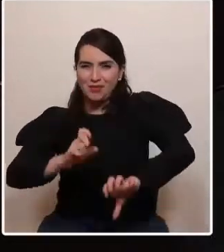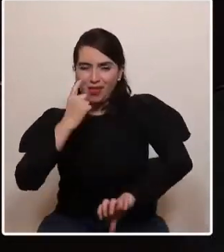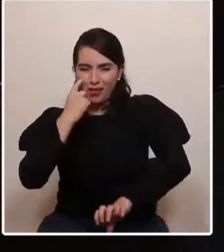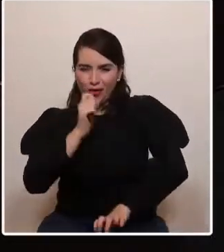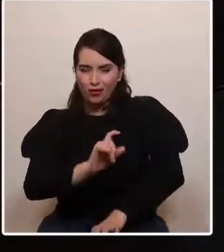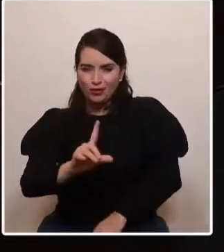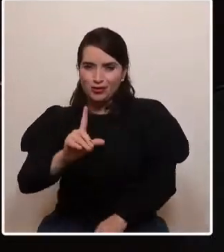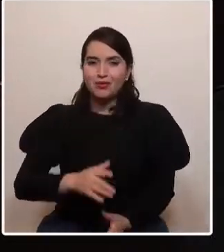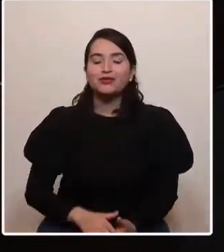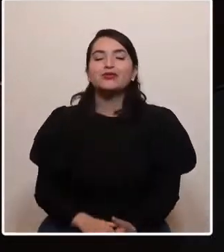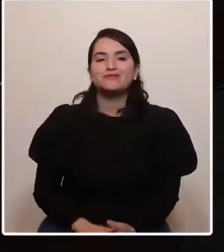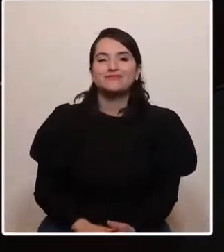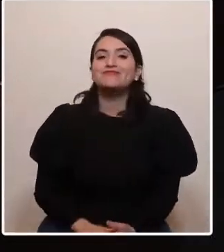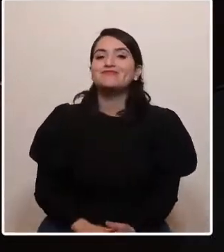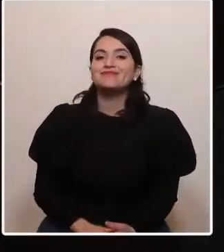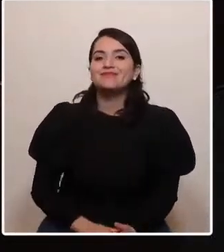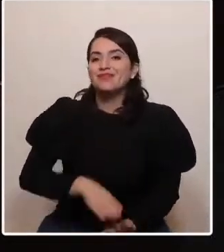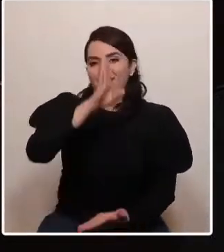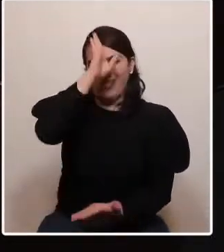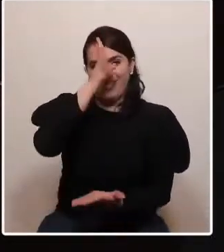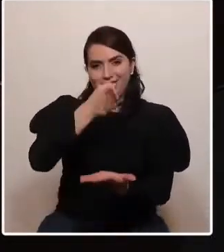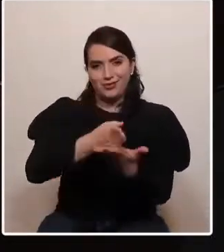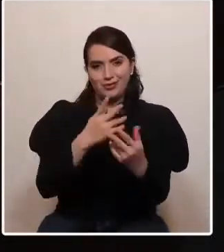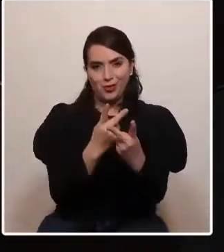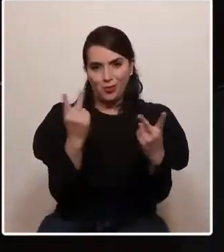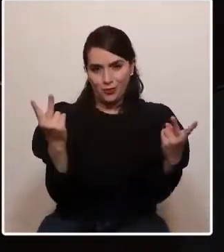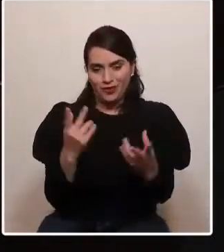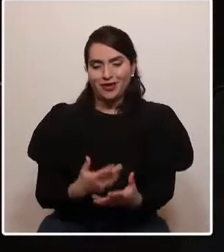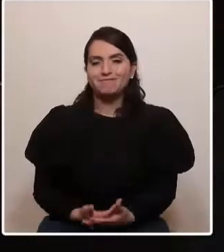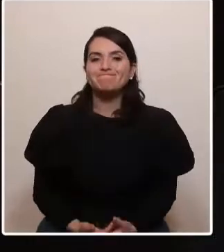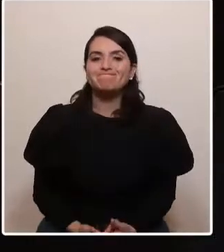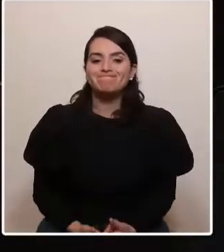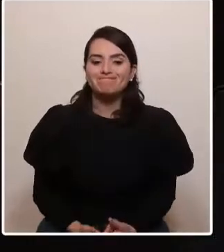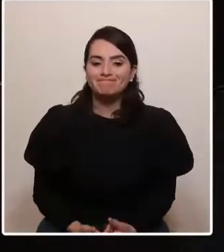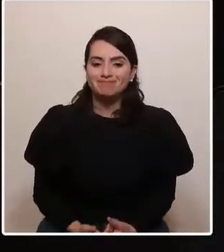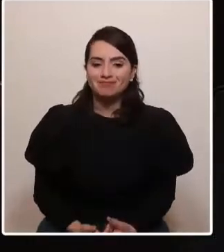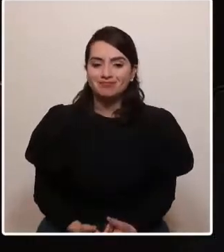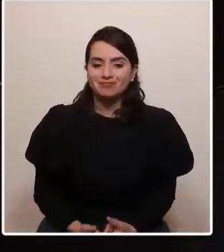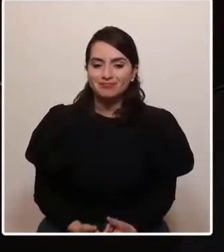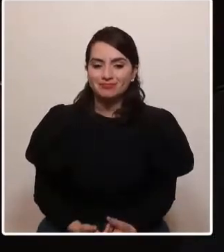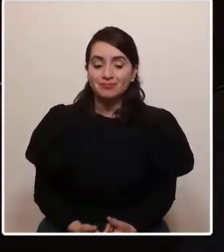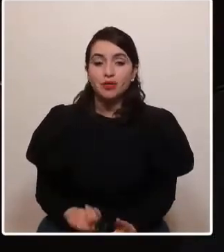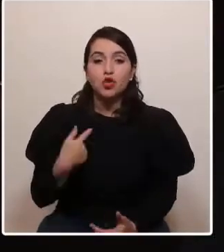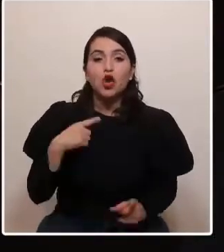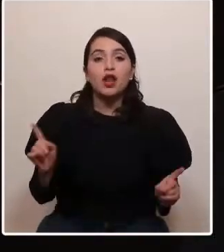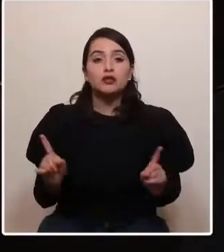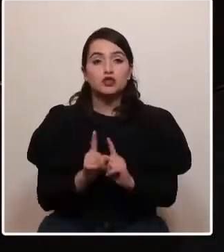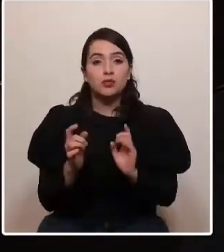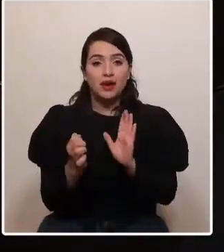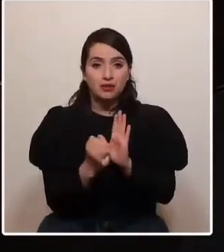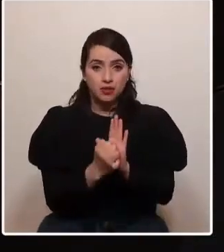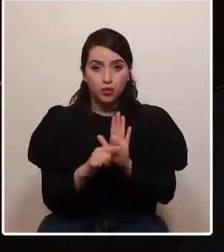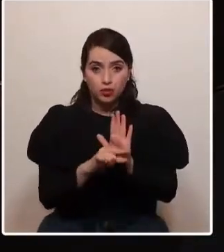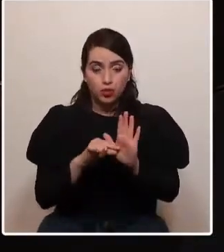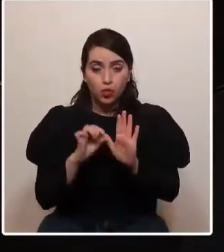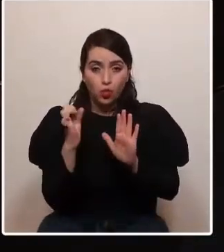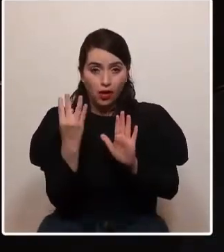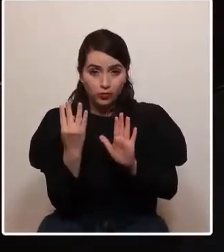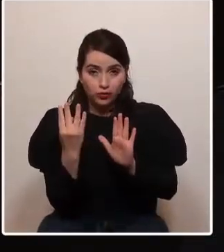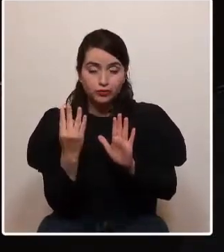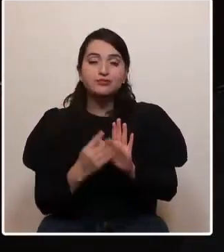conocimiento en la toma de decisiones públicas. Estoy resumiendo el artículo. Y el inciso 4, el